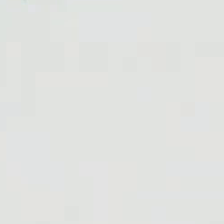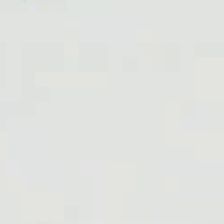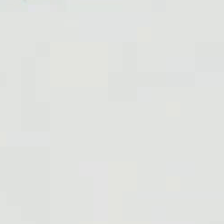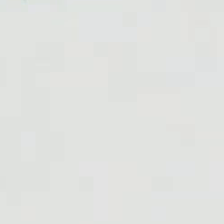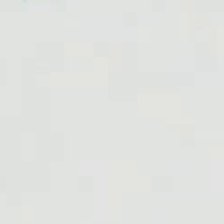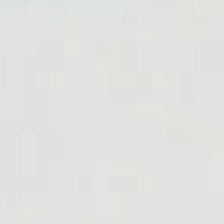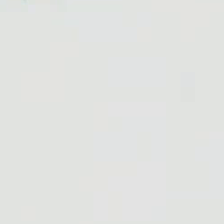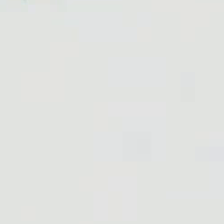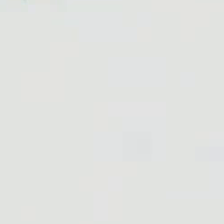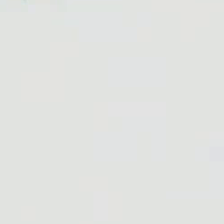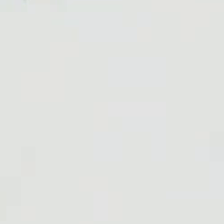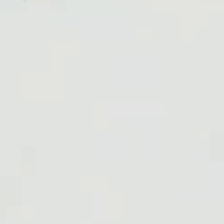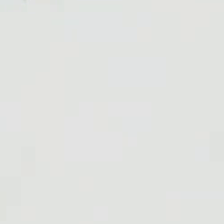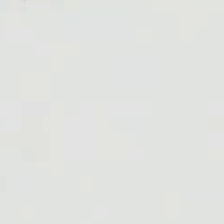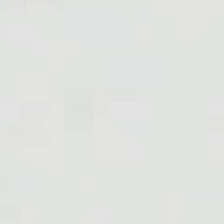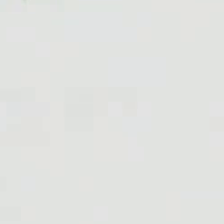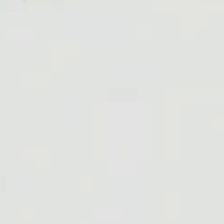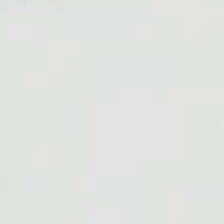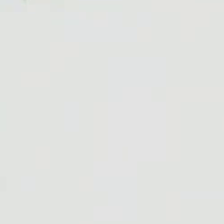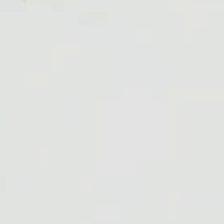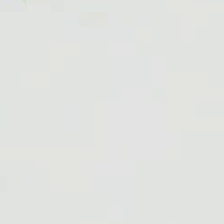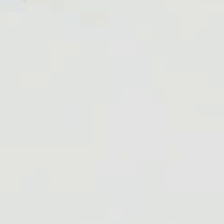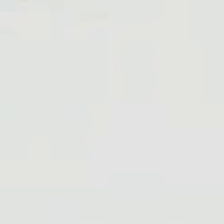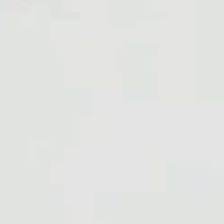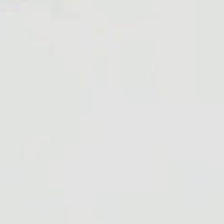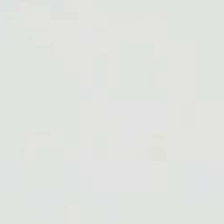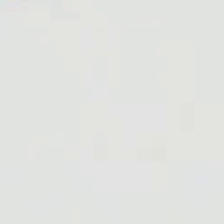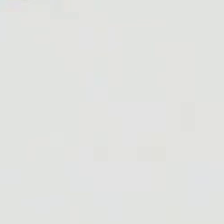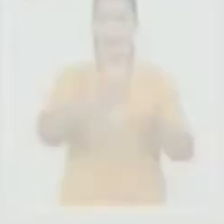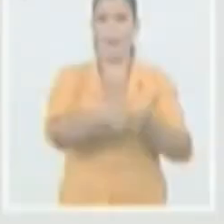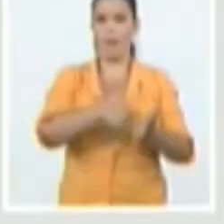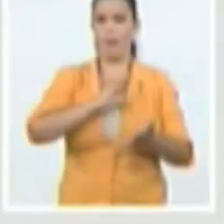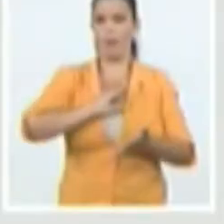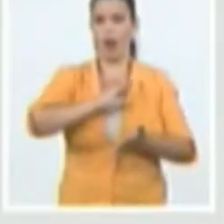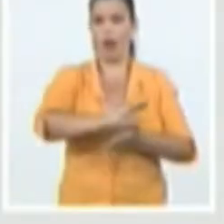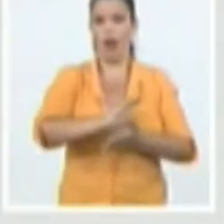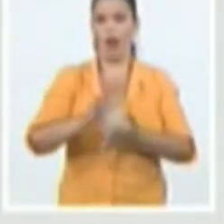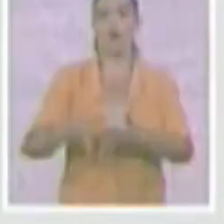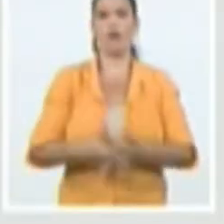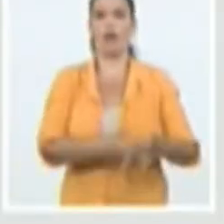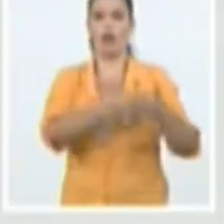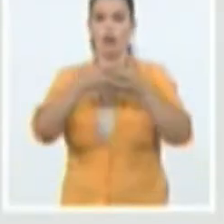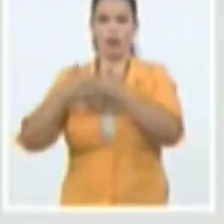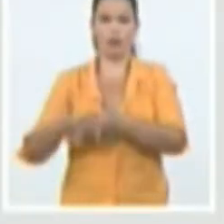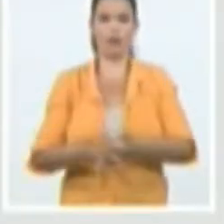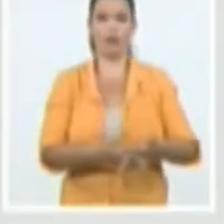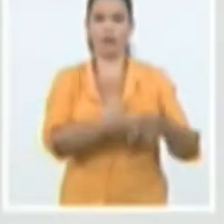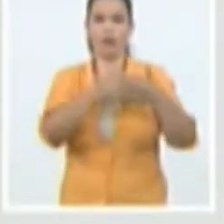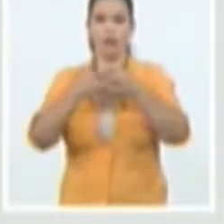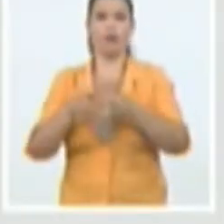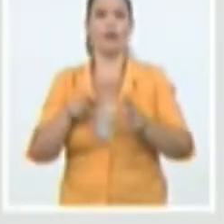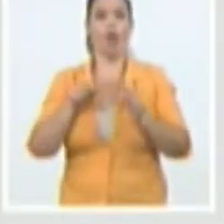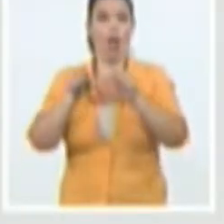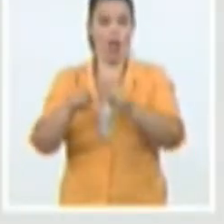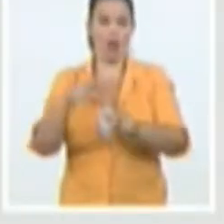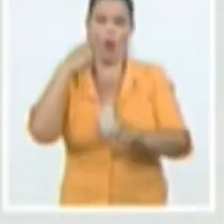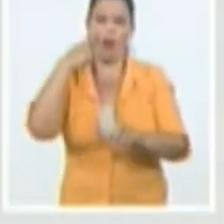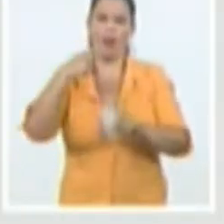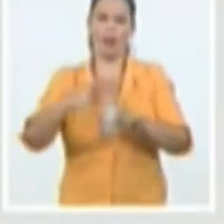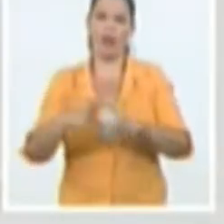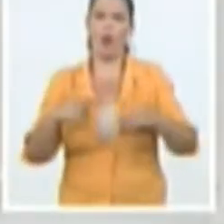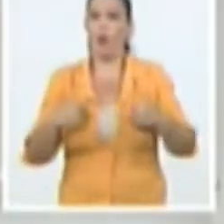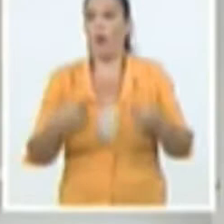subversivas o agencias financiadas por el gobierno de Estados Unidos tienen la intención manifiesta